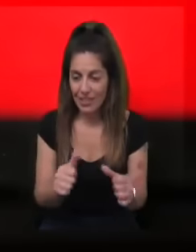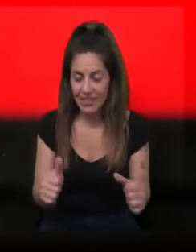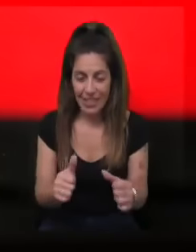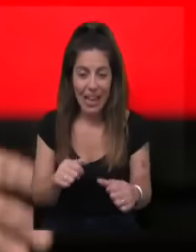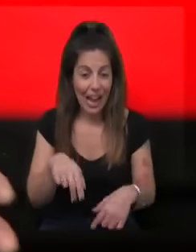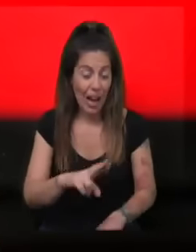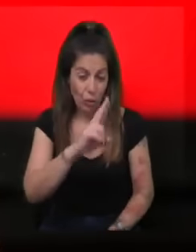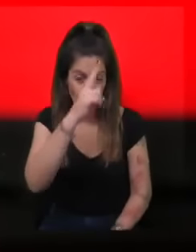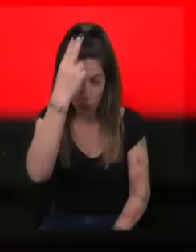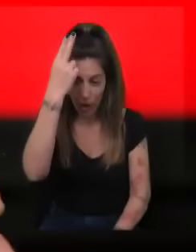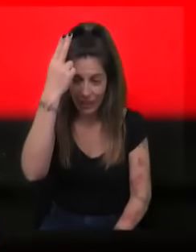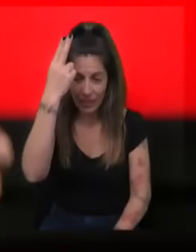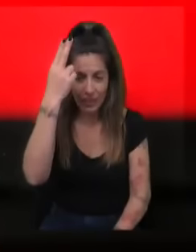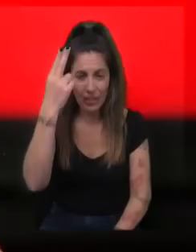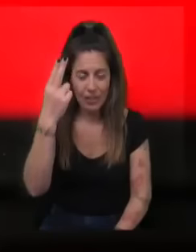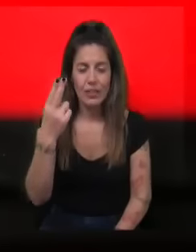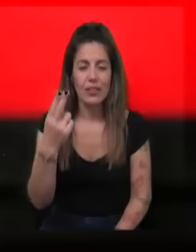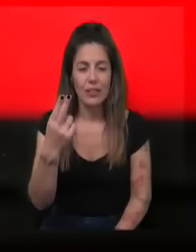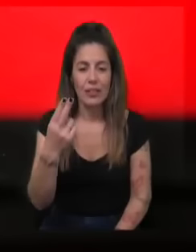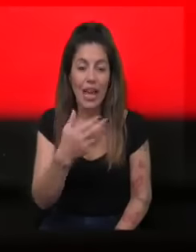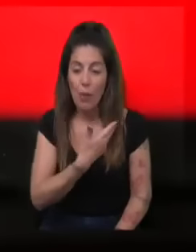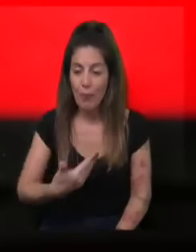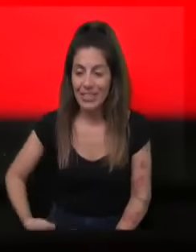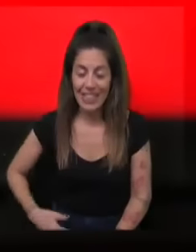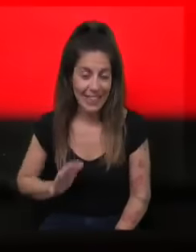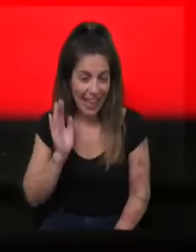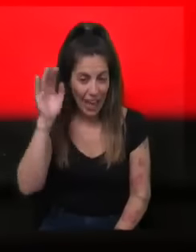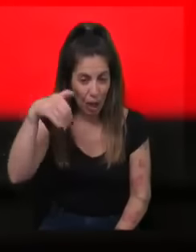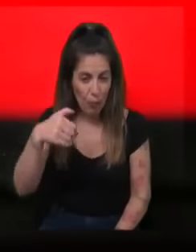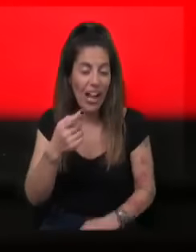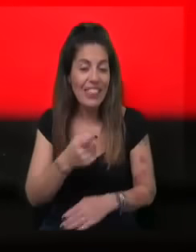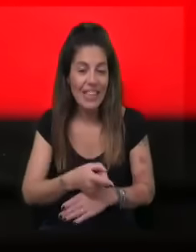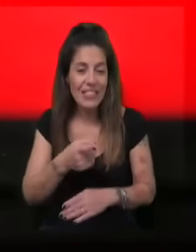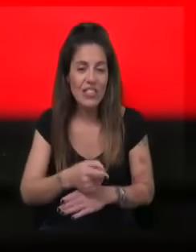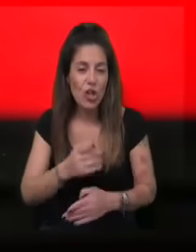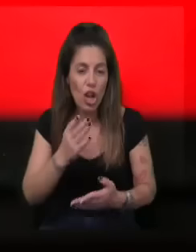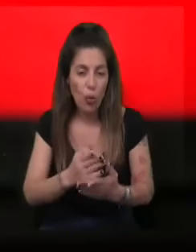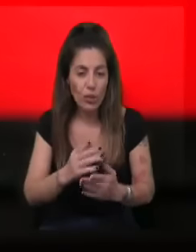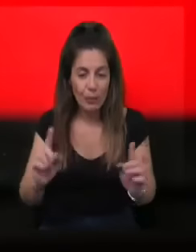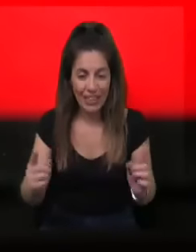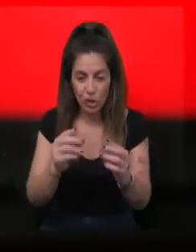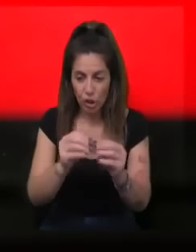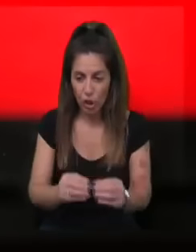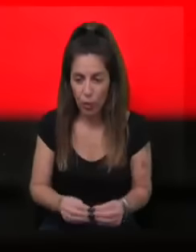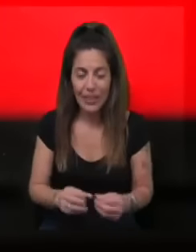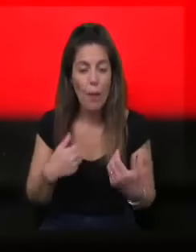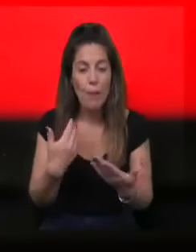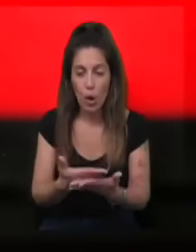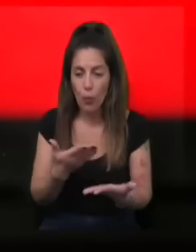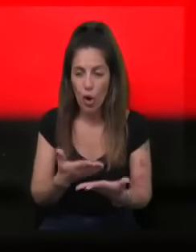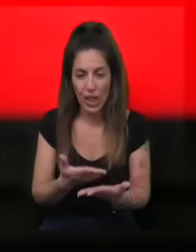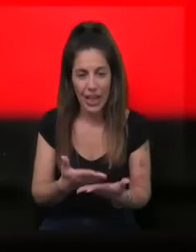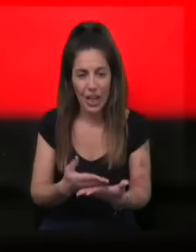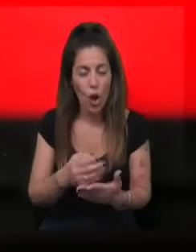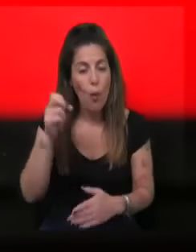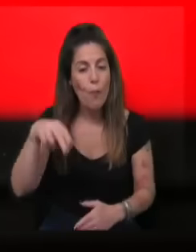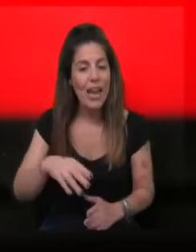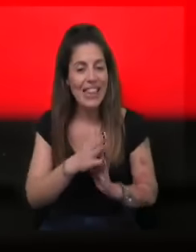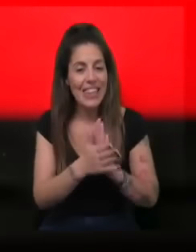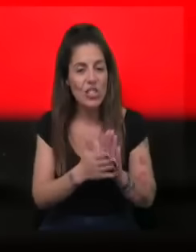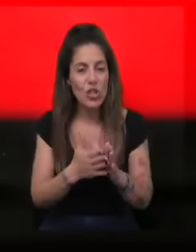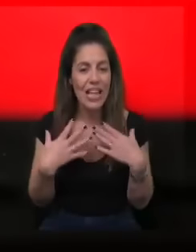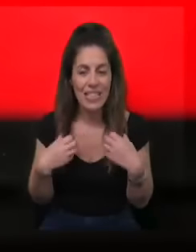Uruguay este el el presidente de la república tomó la decisión en la última rendición de cuentas de proponer un plan Nacional de